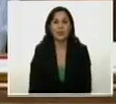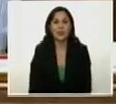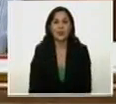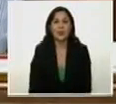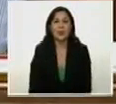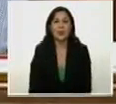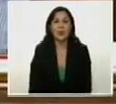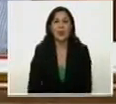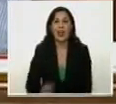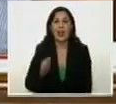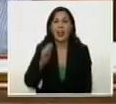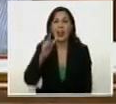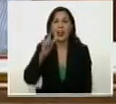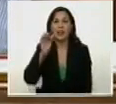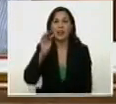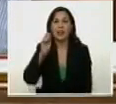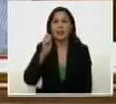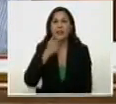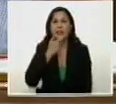Alfred Lucien